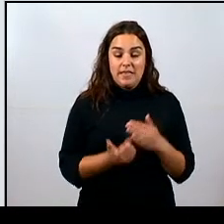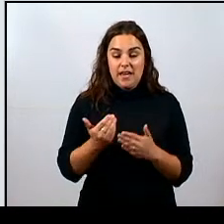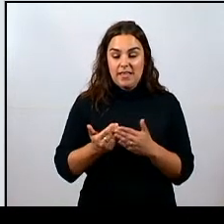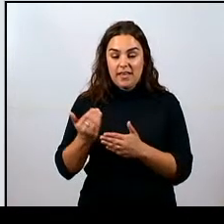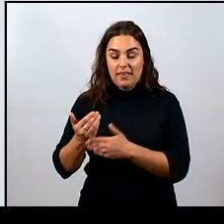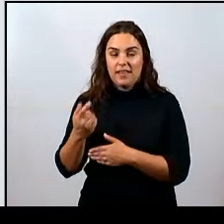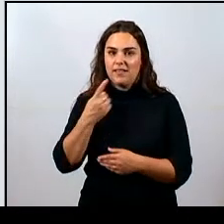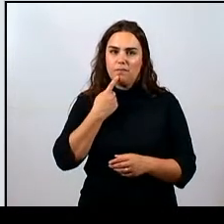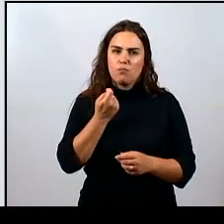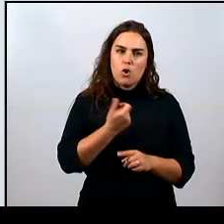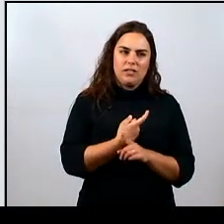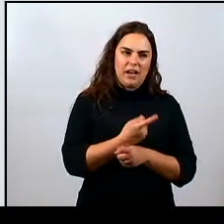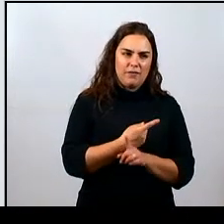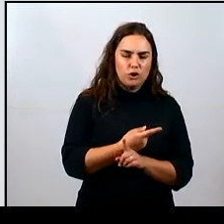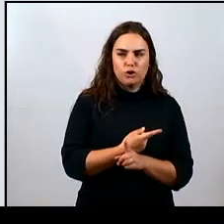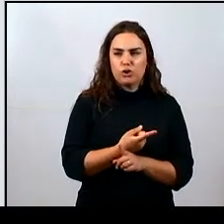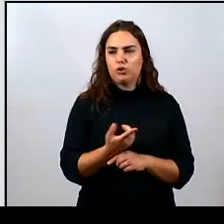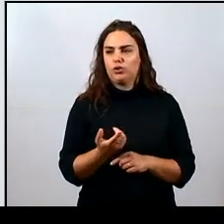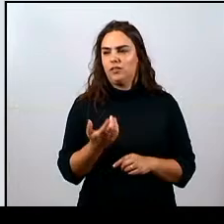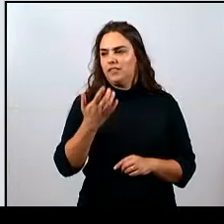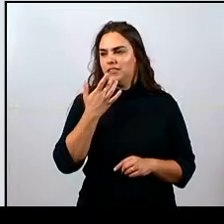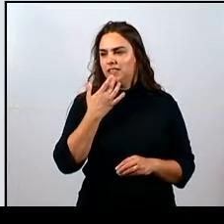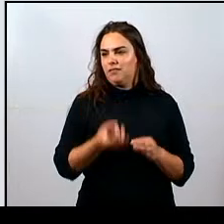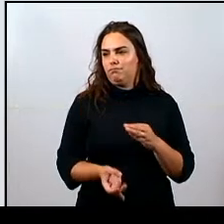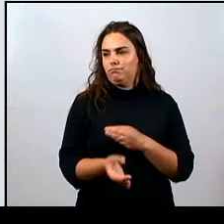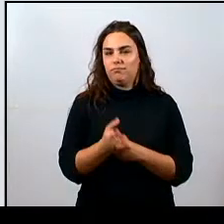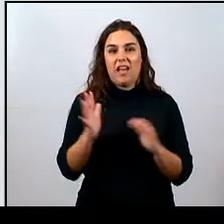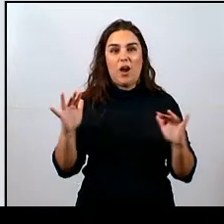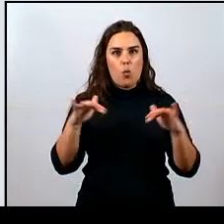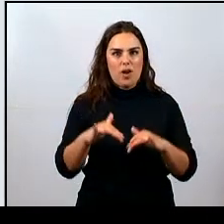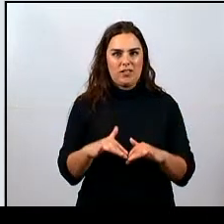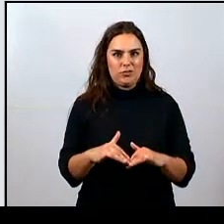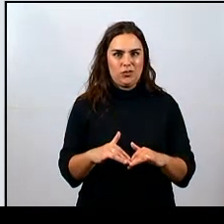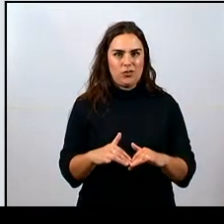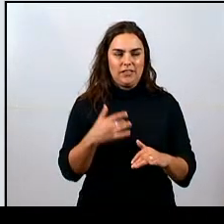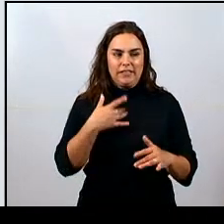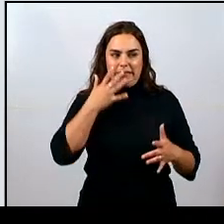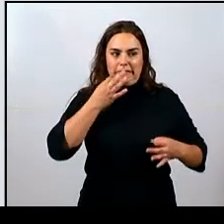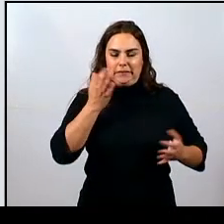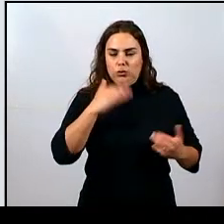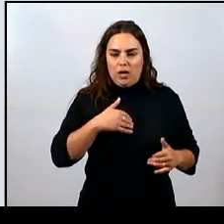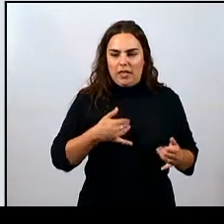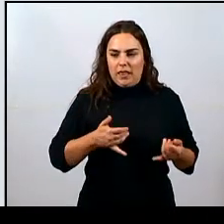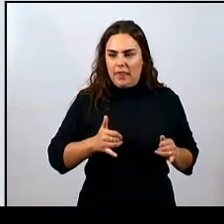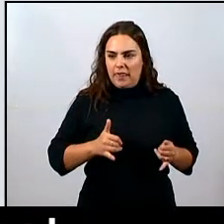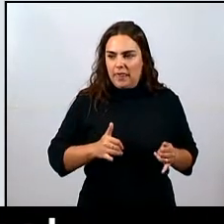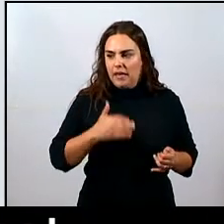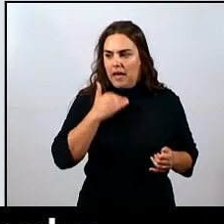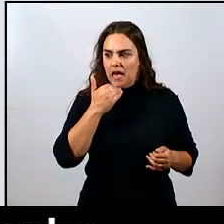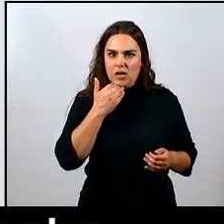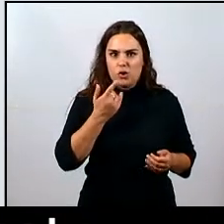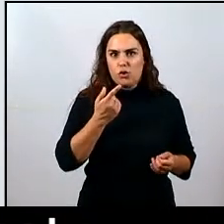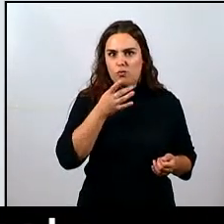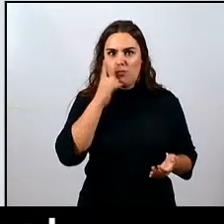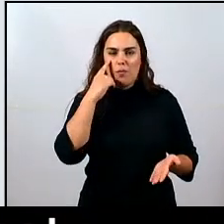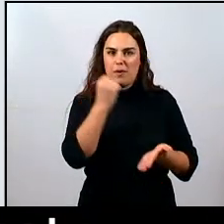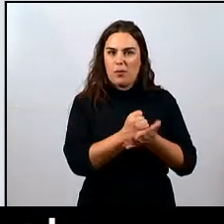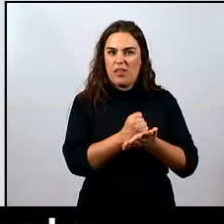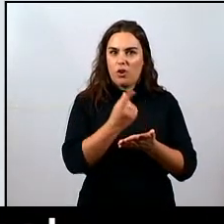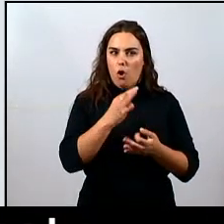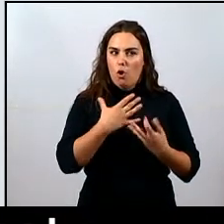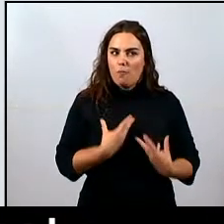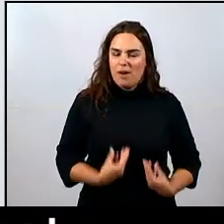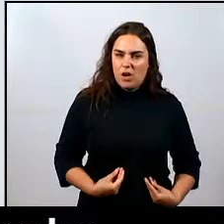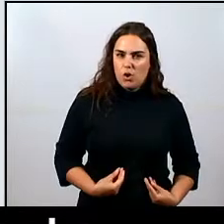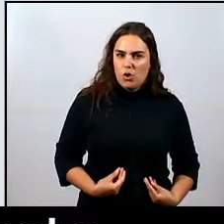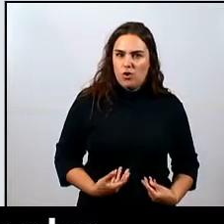un poco nervioso cuando se anunció este encuentro, inseguro, quizá con algún prejuicio, algún complejo